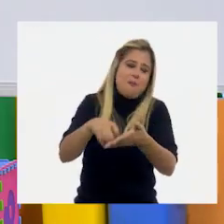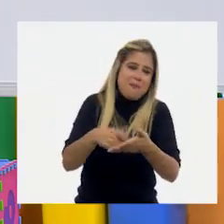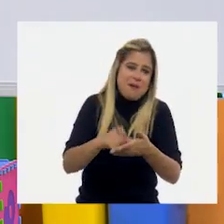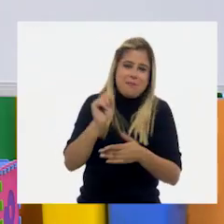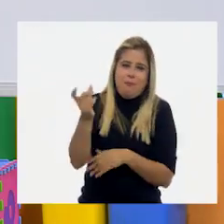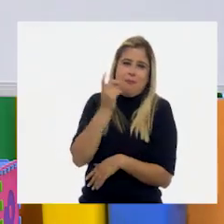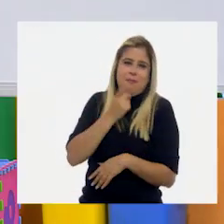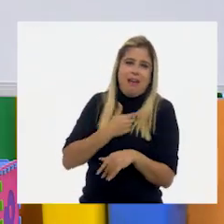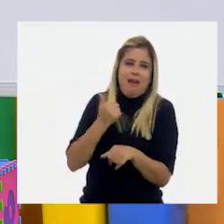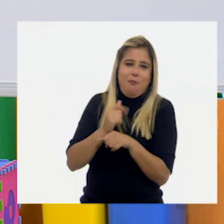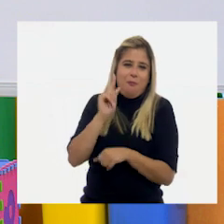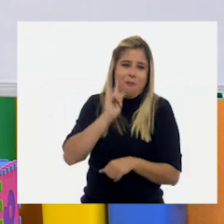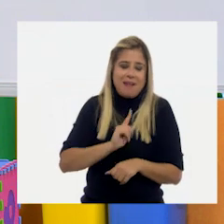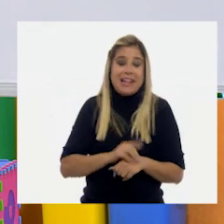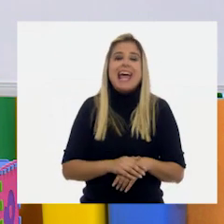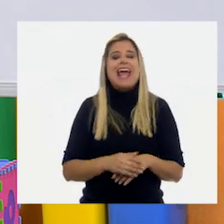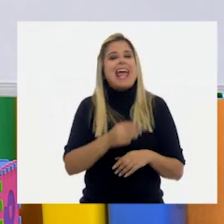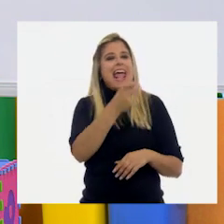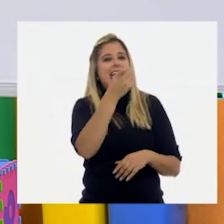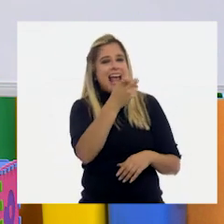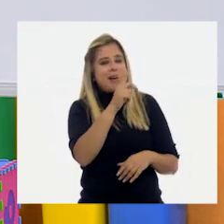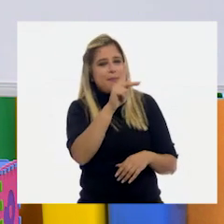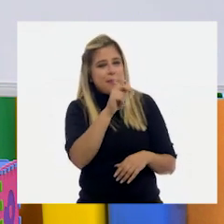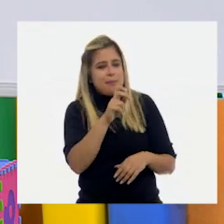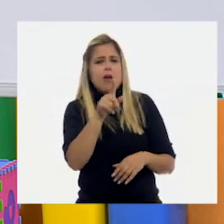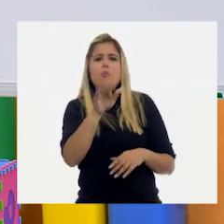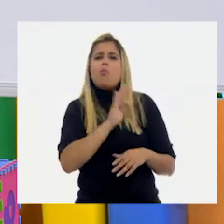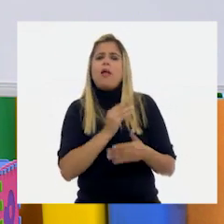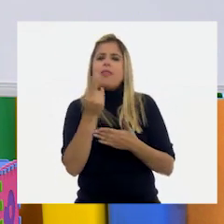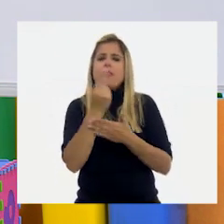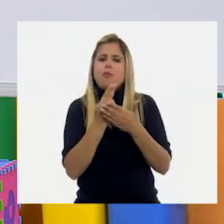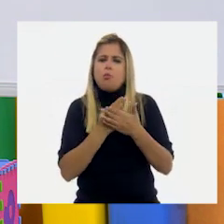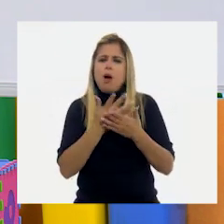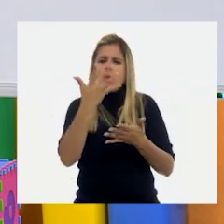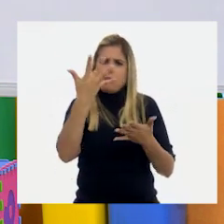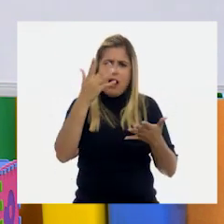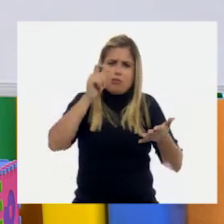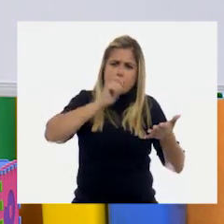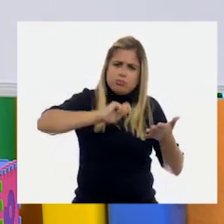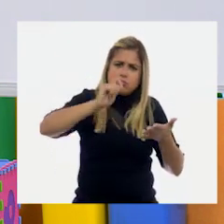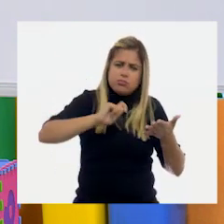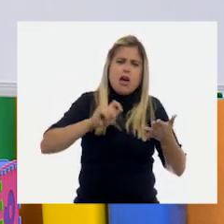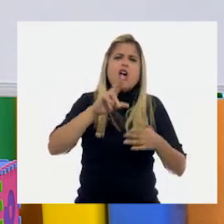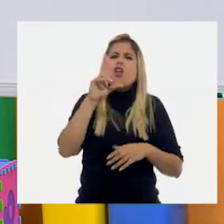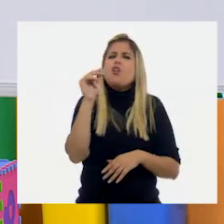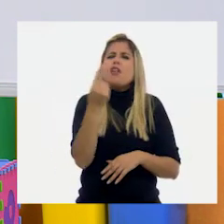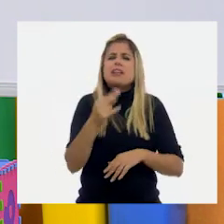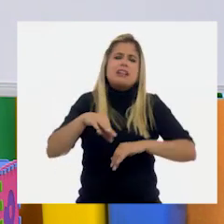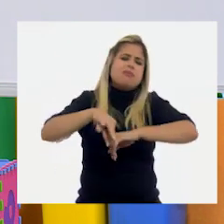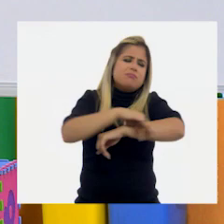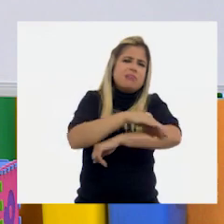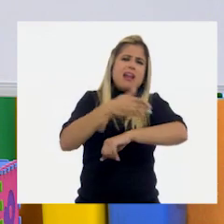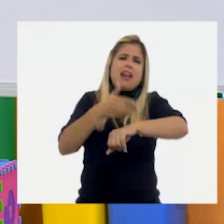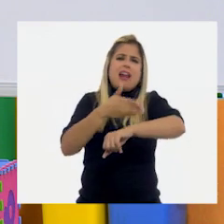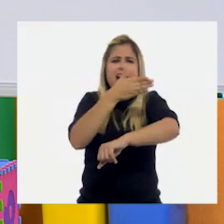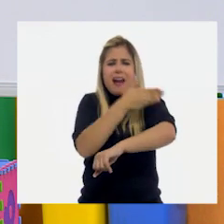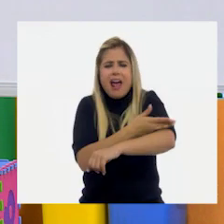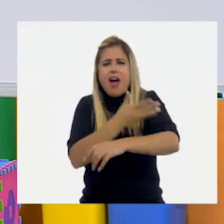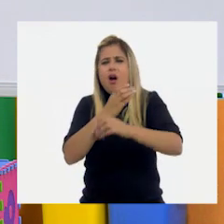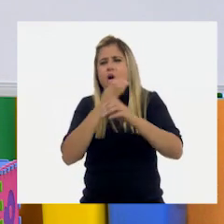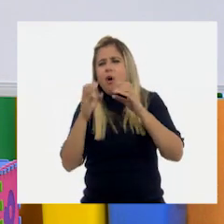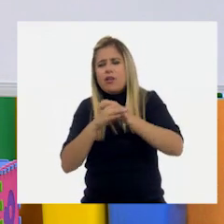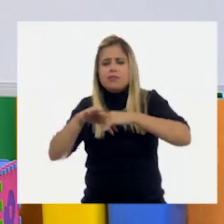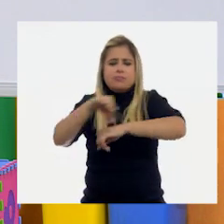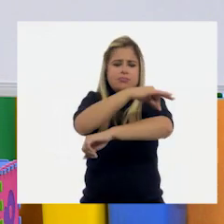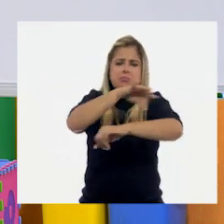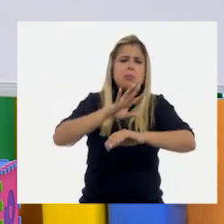Pepe. Este papel pues, lo podemos dibujar a mano, ajá, sin necesidad de utilizar tantas herramientas como la regla ni nada.